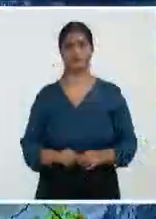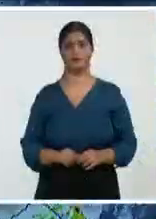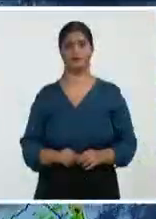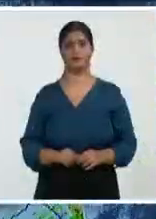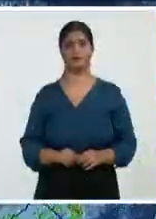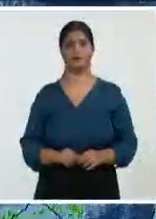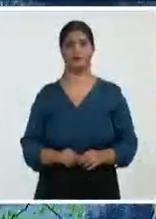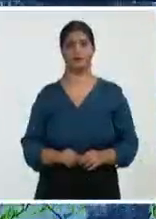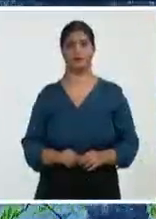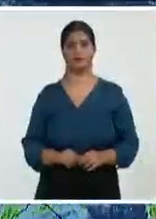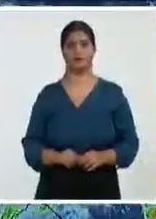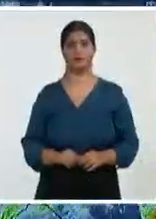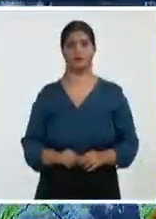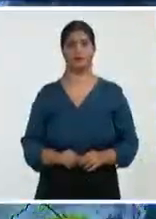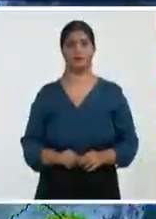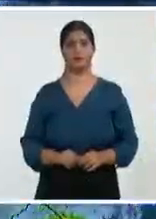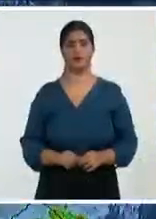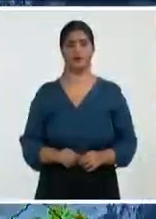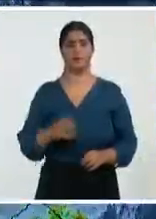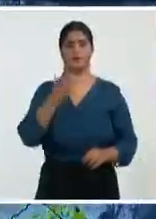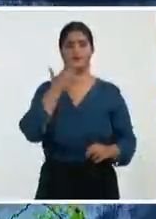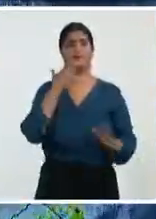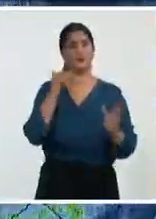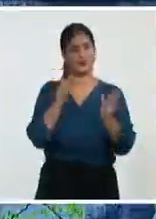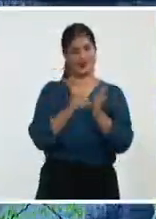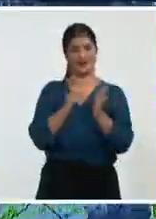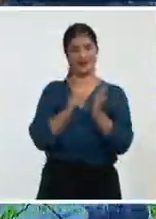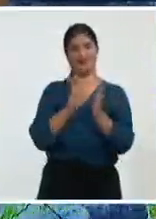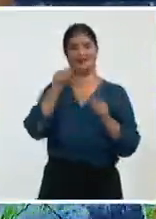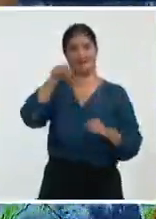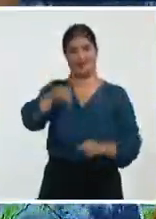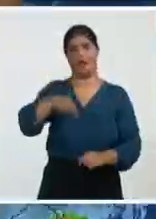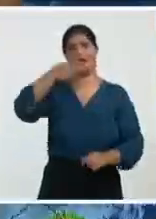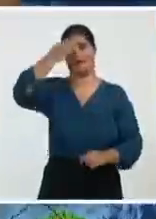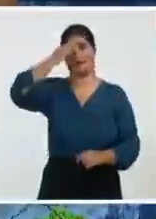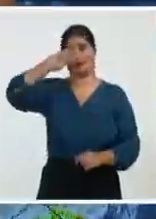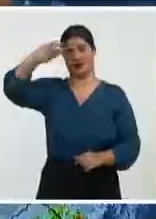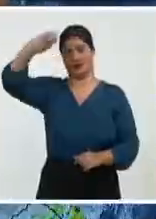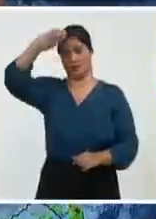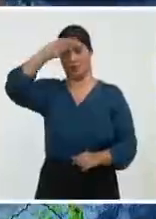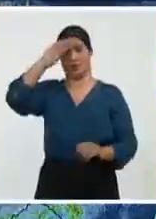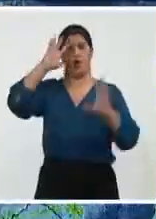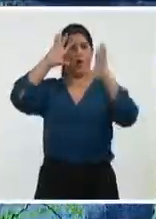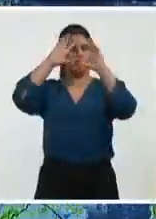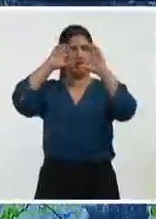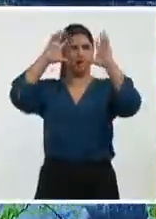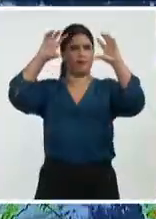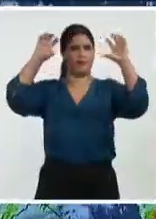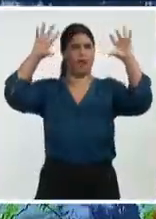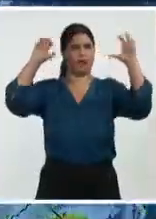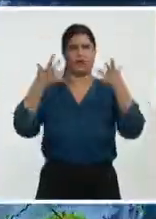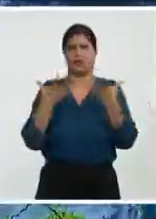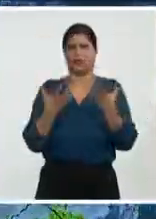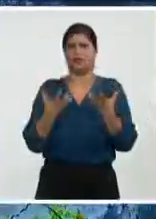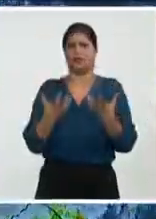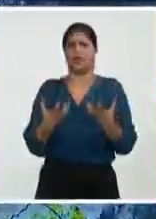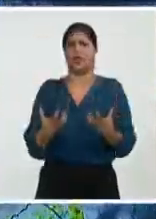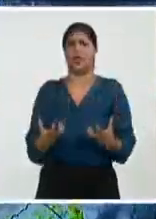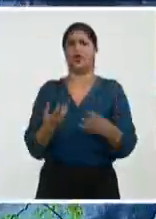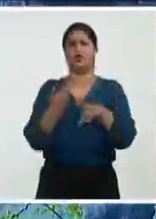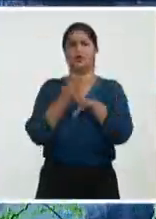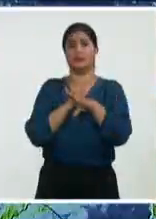muy buenas tardes persisten sobre el territorio cubano la influencia de una masa de aire seco que ha estado limitando en cierta medida las